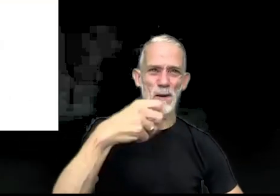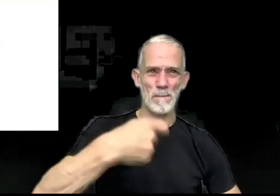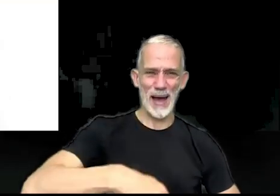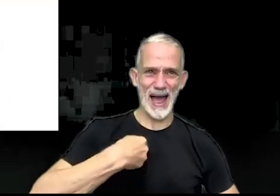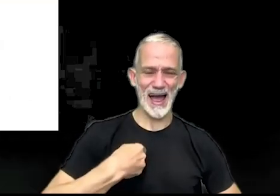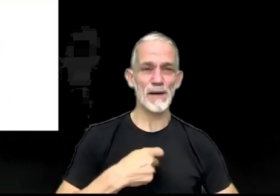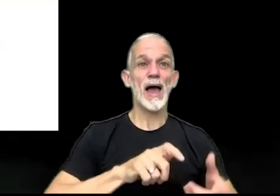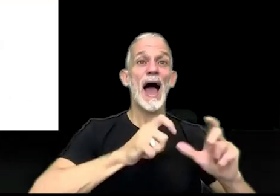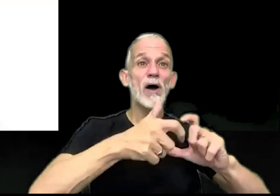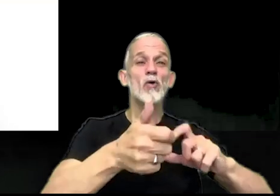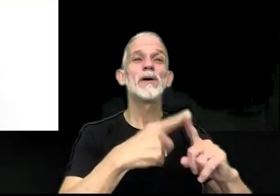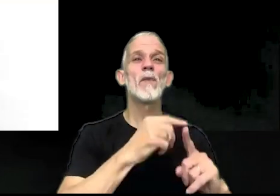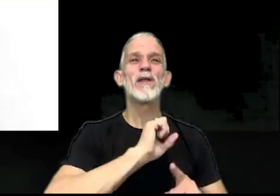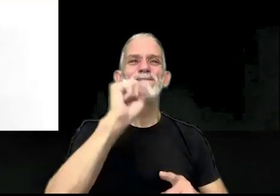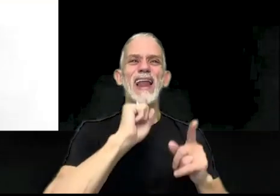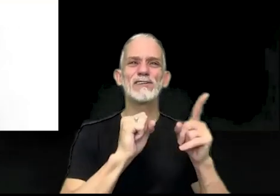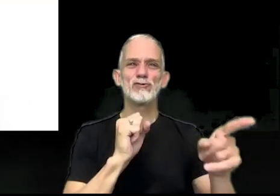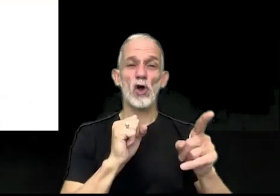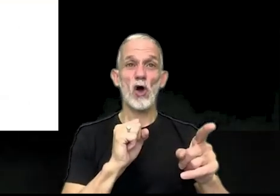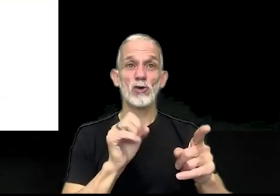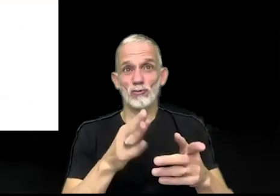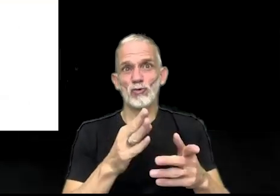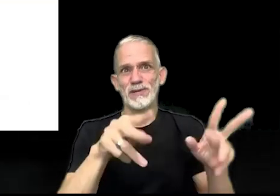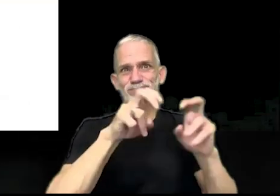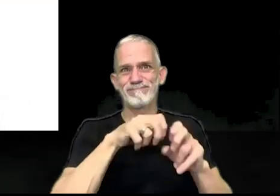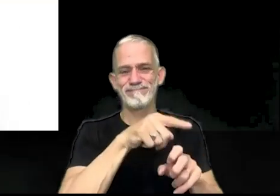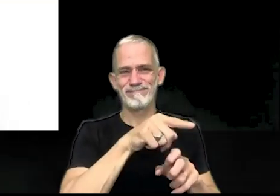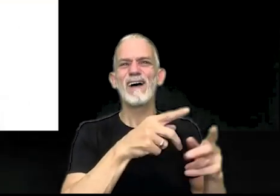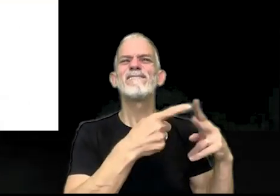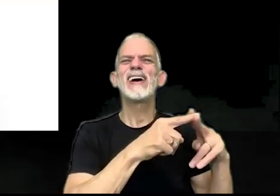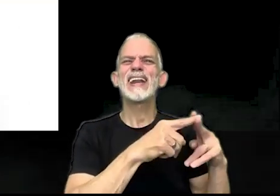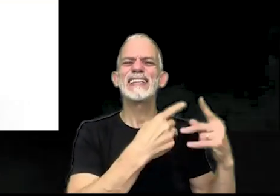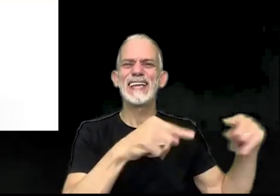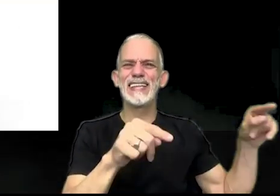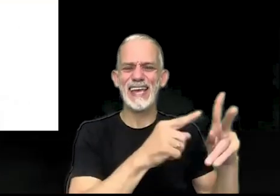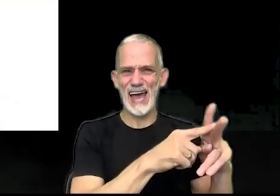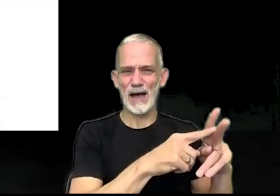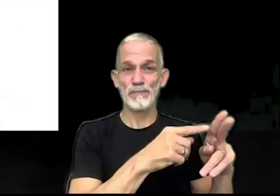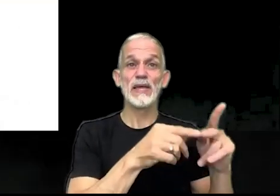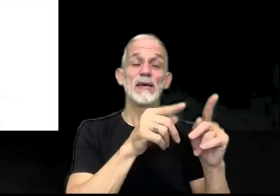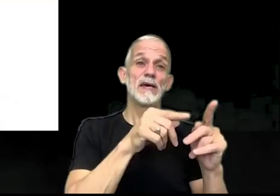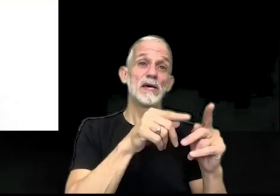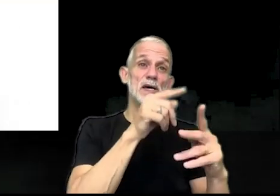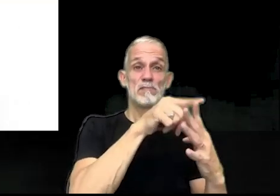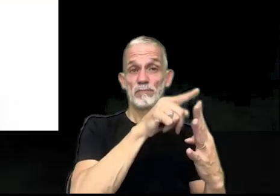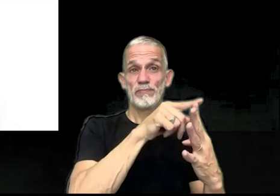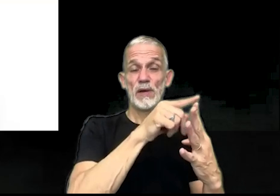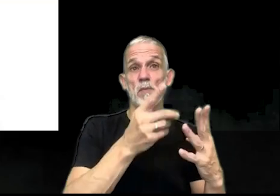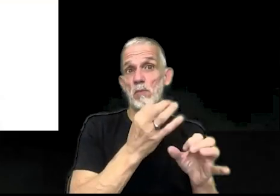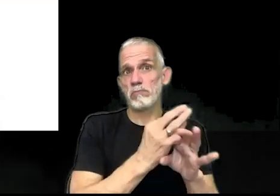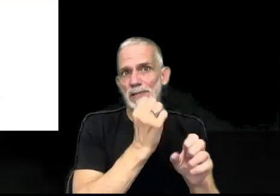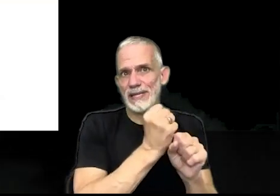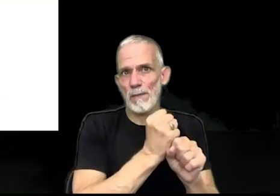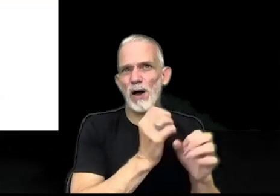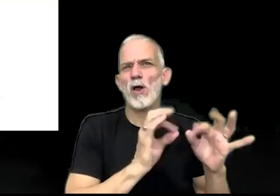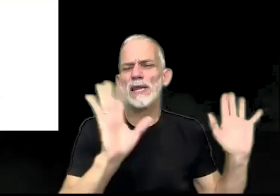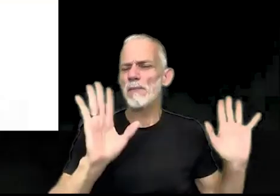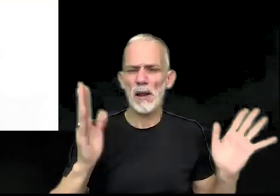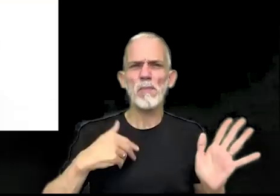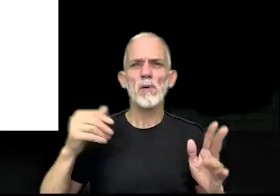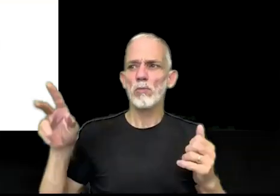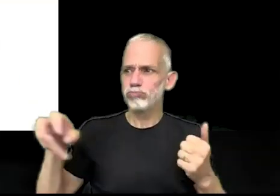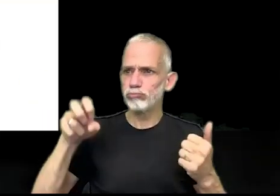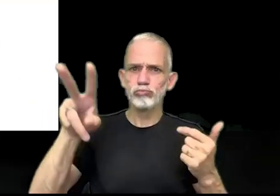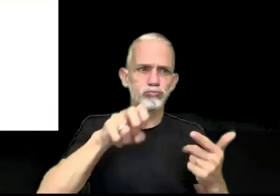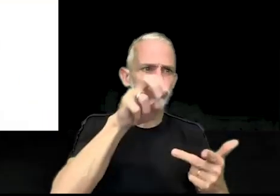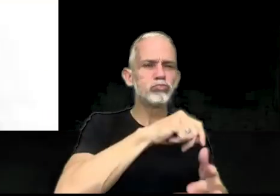mecanismo de ajuste por inflación sobre las rentas de esa ferretería, más allá de que por la profesión liberal obtiene